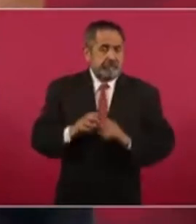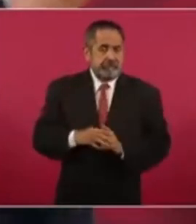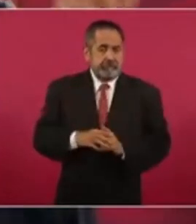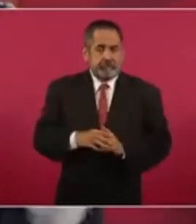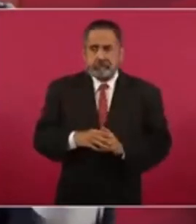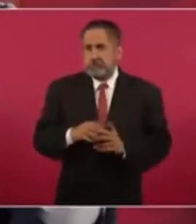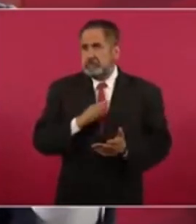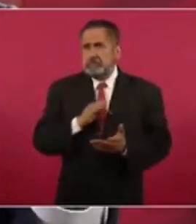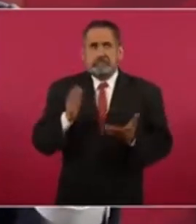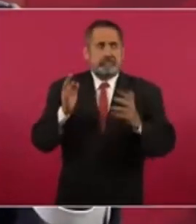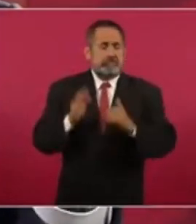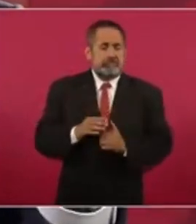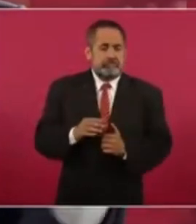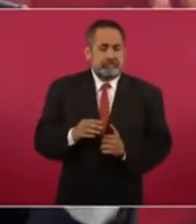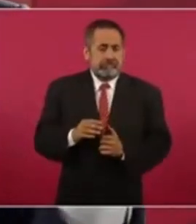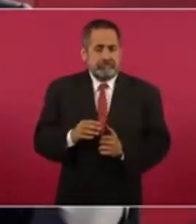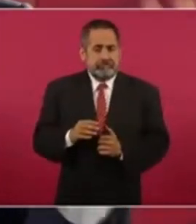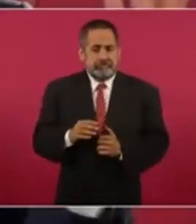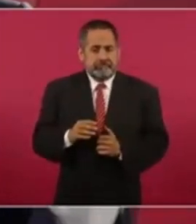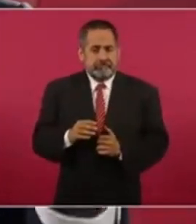después de los